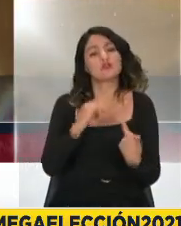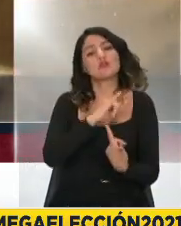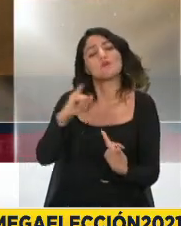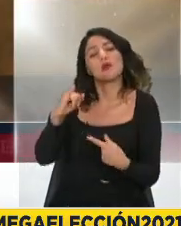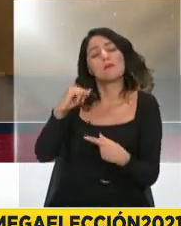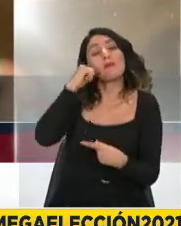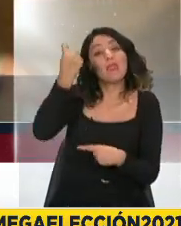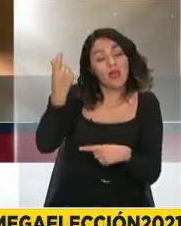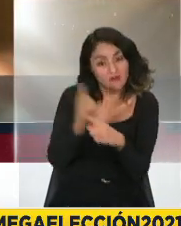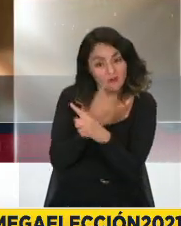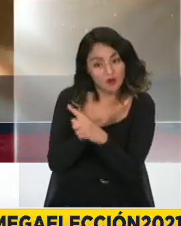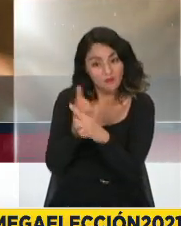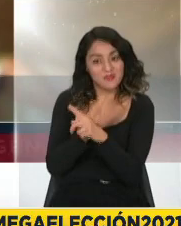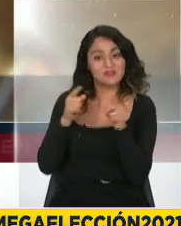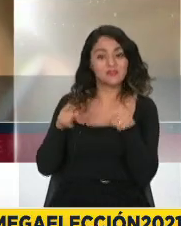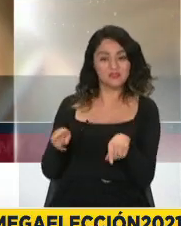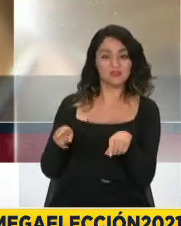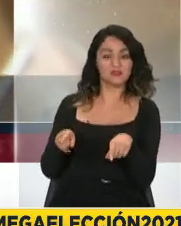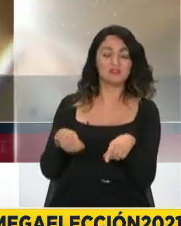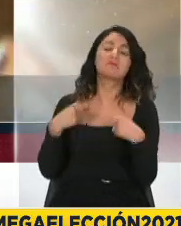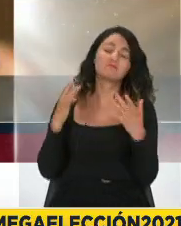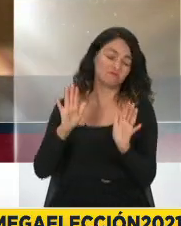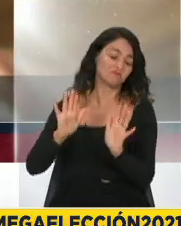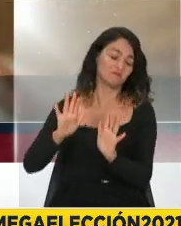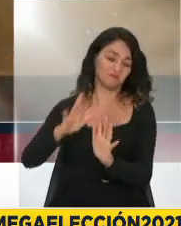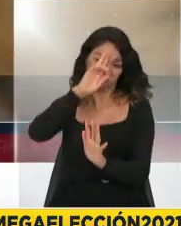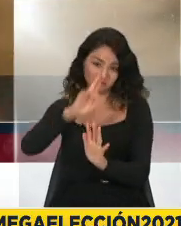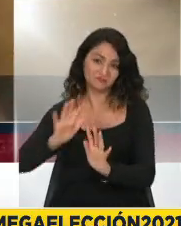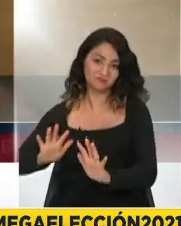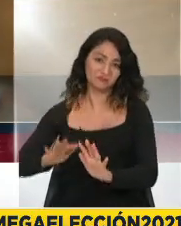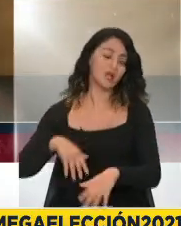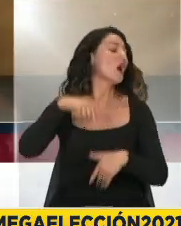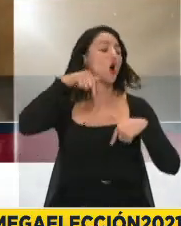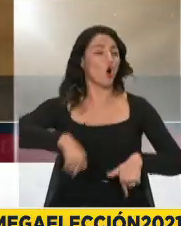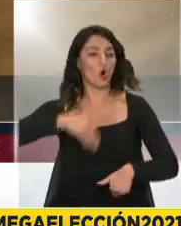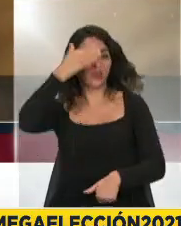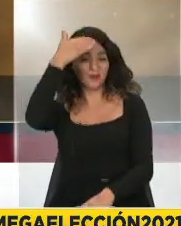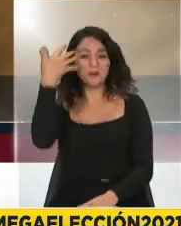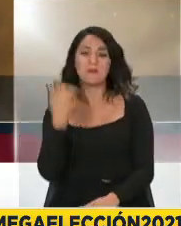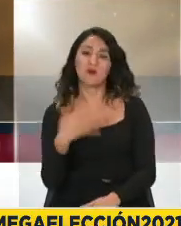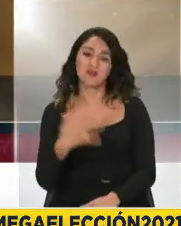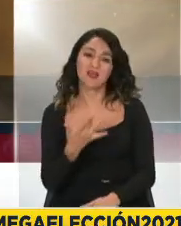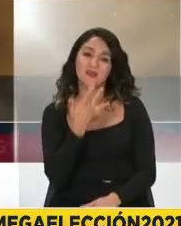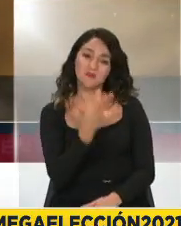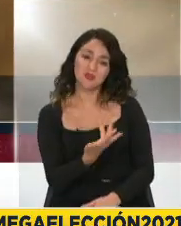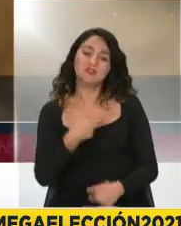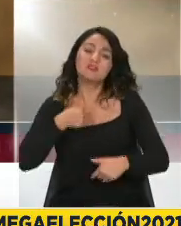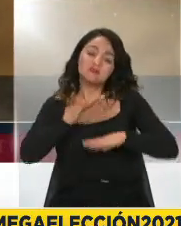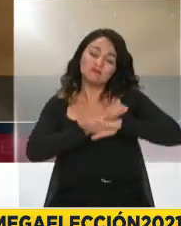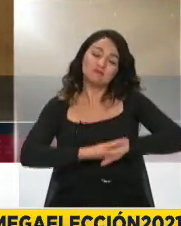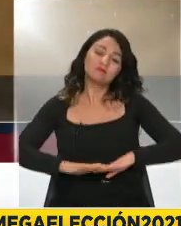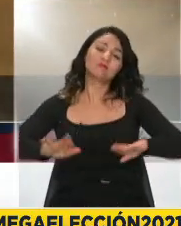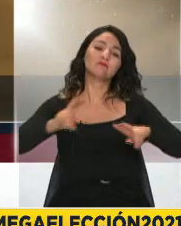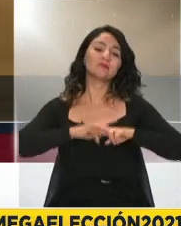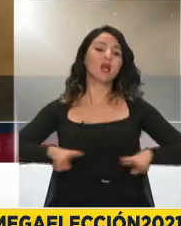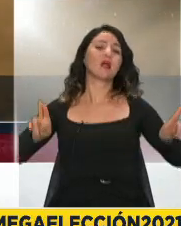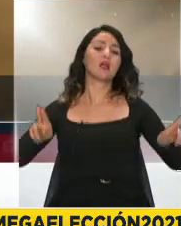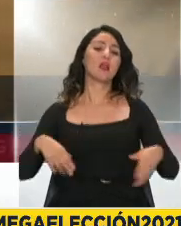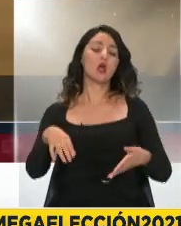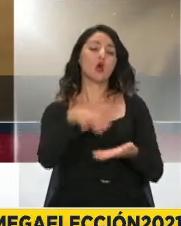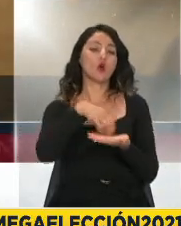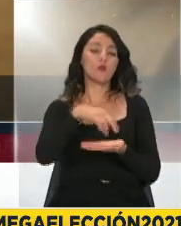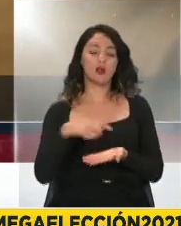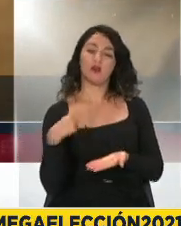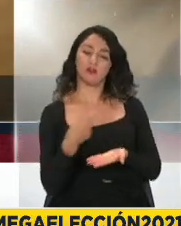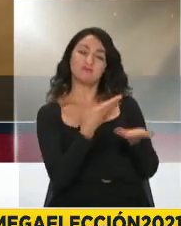partir de mañana y así va a ser. Para mí era muy importante el día de hoy porque podía estar tranquilo de entregar el mando a la comuna de Las Condes a